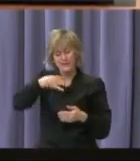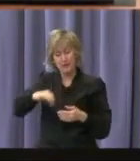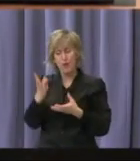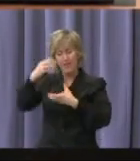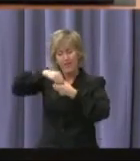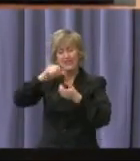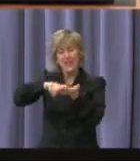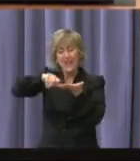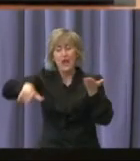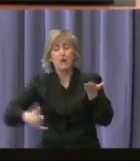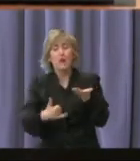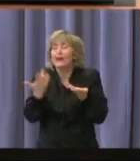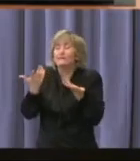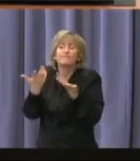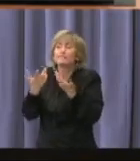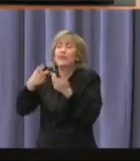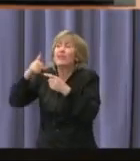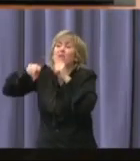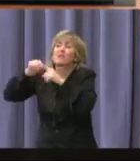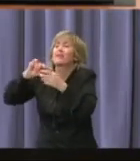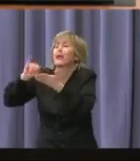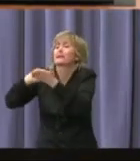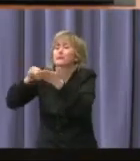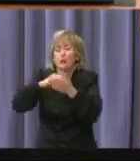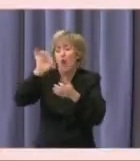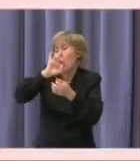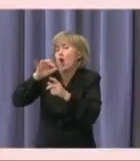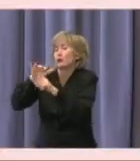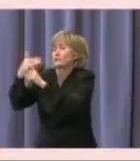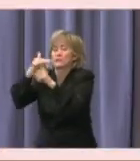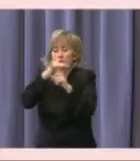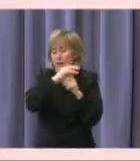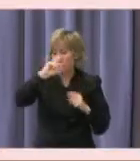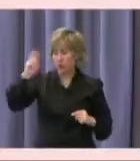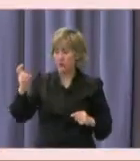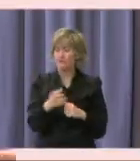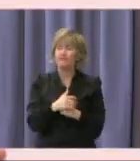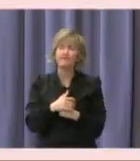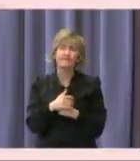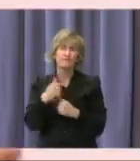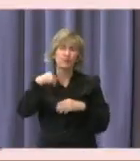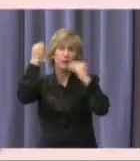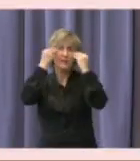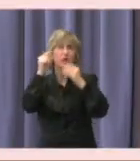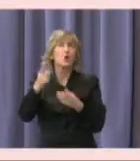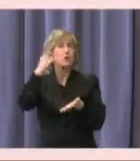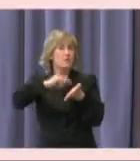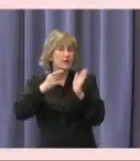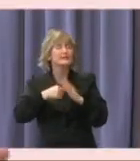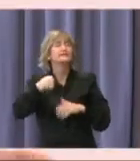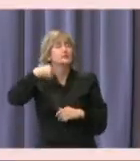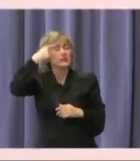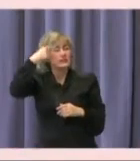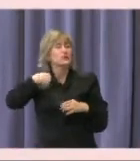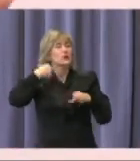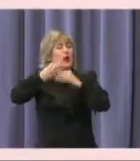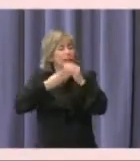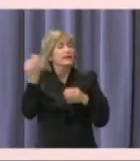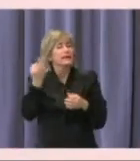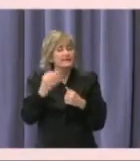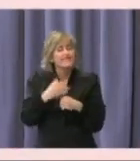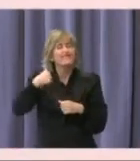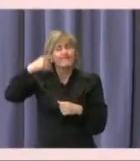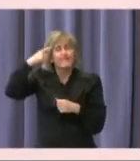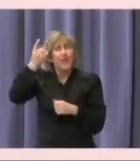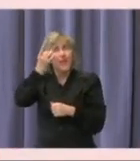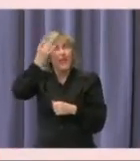lenguaje en cualquiera de las materias, ¿no? Entonces, me pareció un proyecto que yo dije, sé lo que quiero hacer, sé la idea que tengo